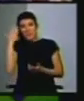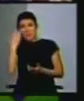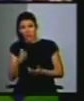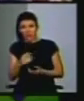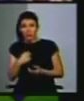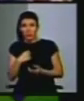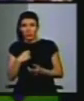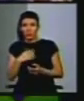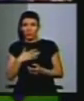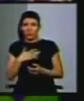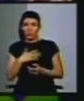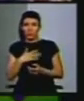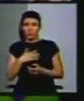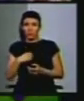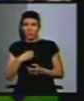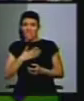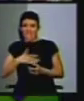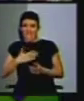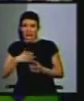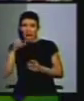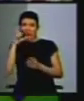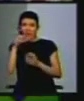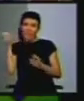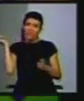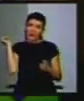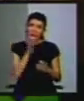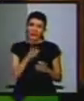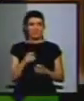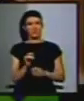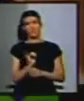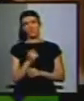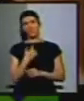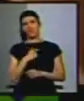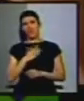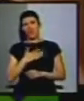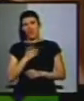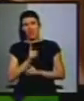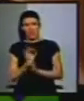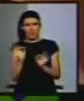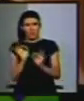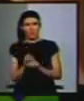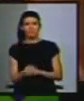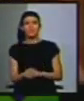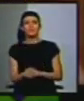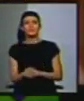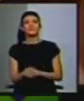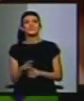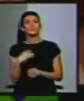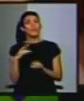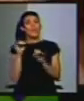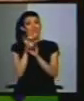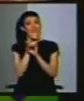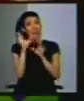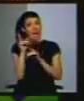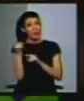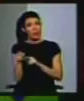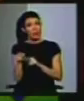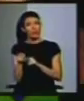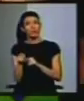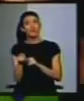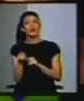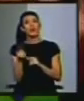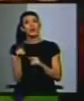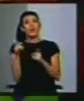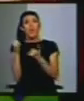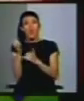querer agredir con un vaso en la cara a una persona. Está claro que el jugador no agredió a Mario Erler con